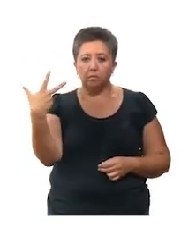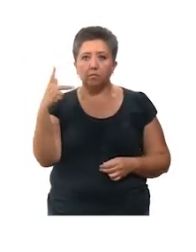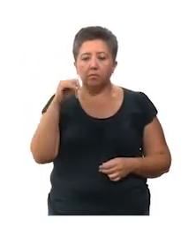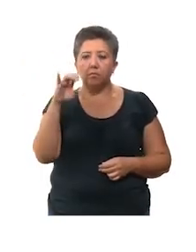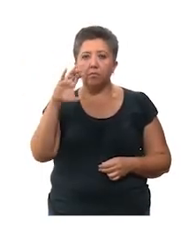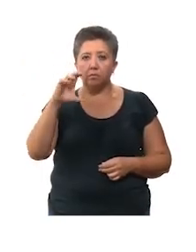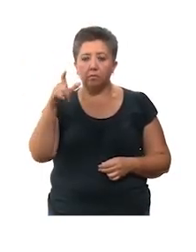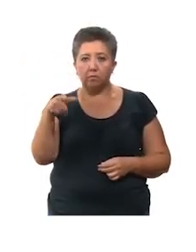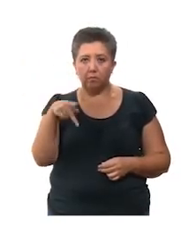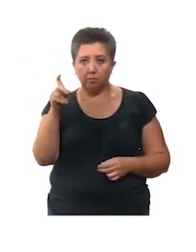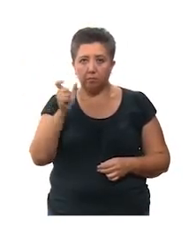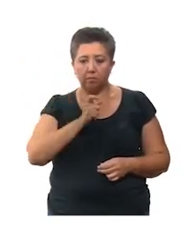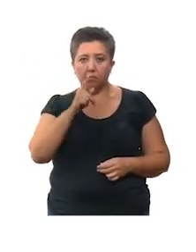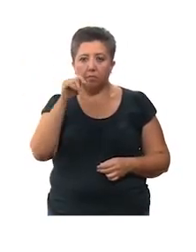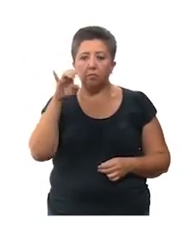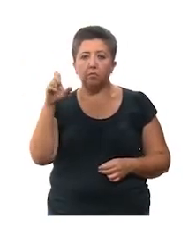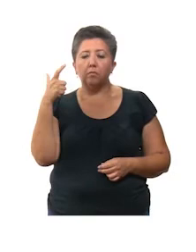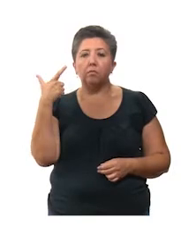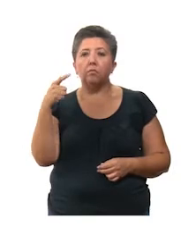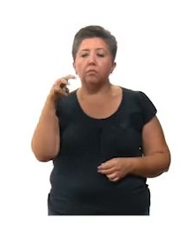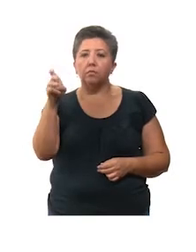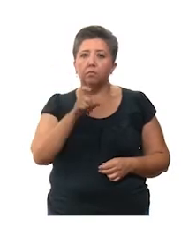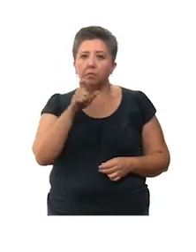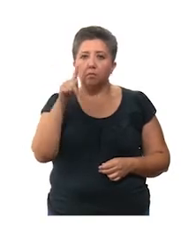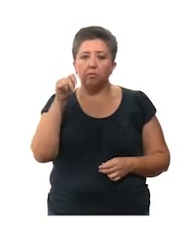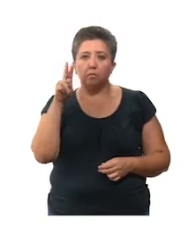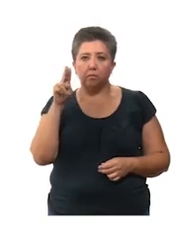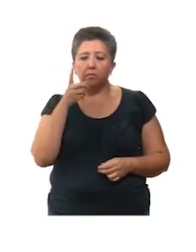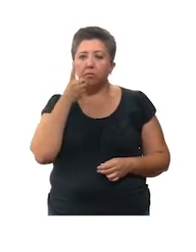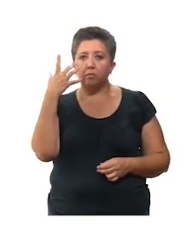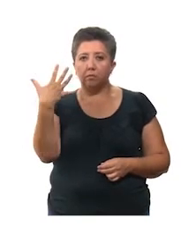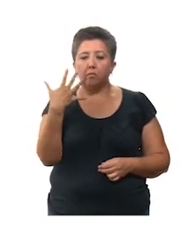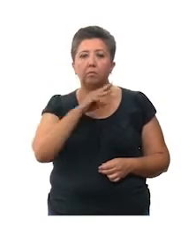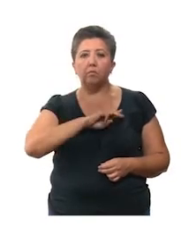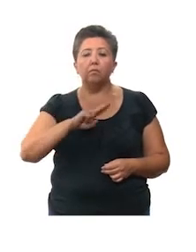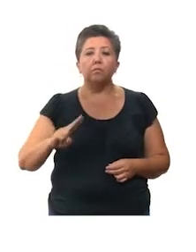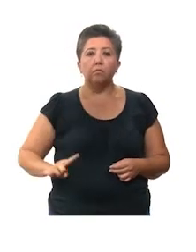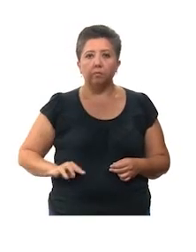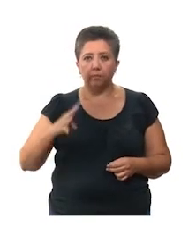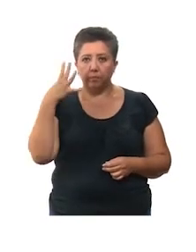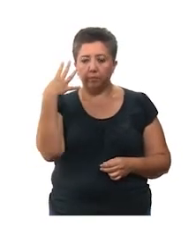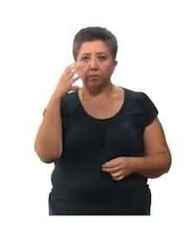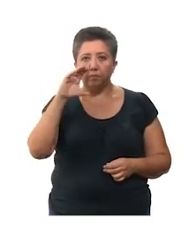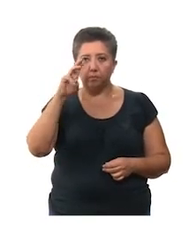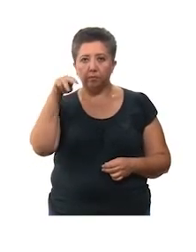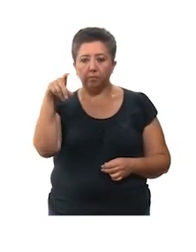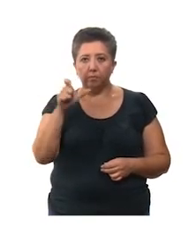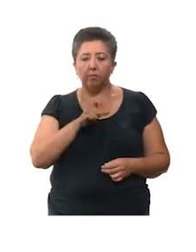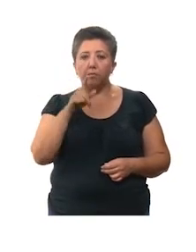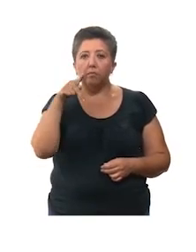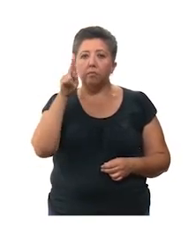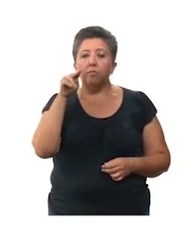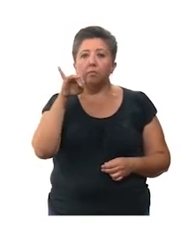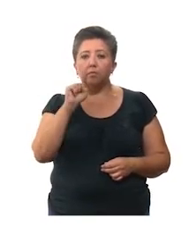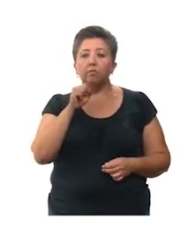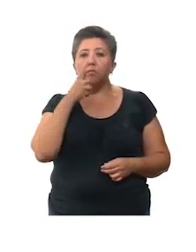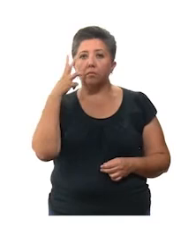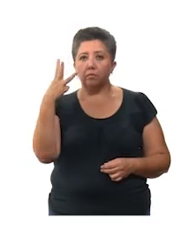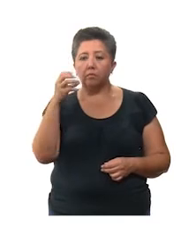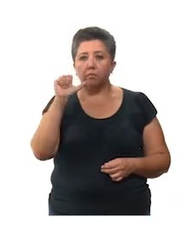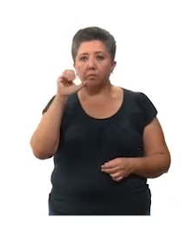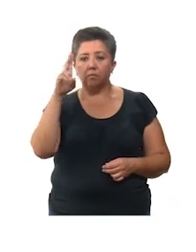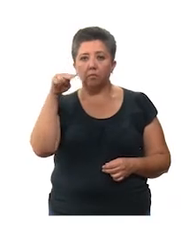en Tecash y en Ticul, 7 en Maxcanú, 5 en Humán, 4 en Chemash y Quinchil, 3